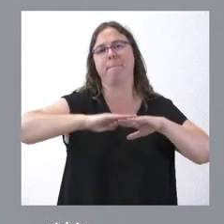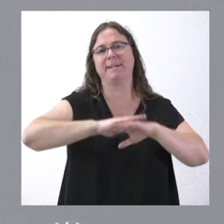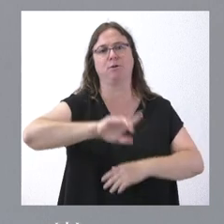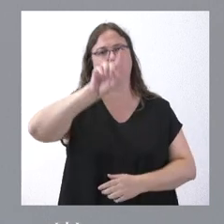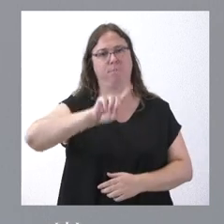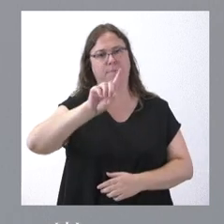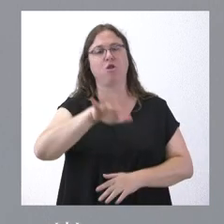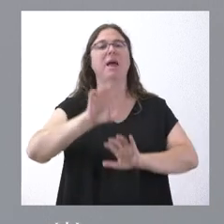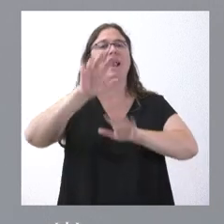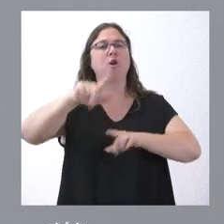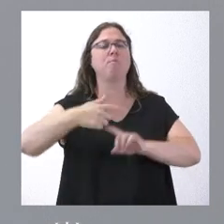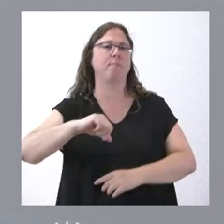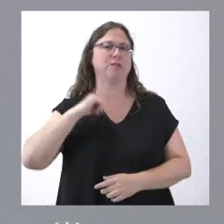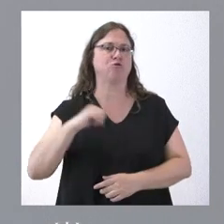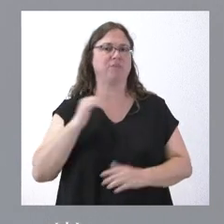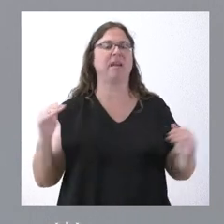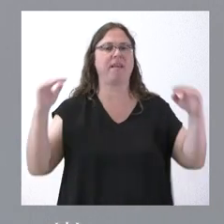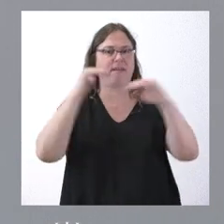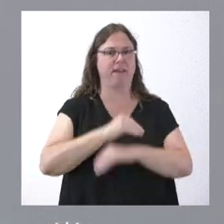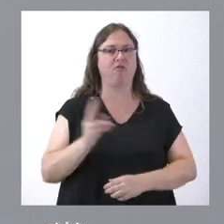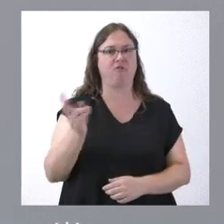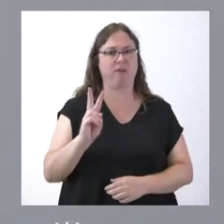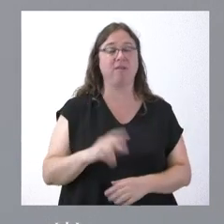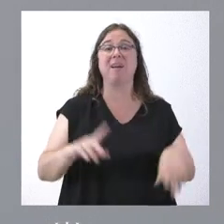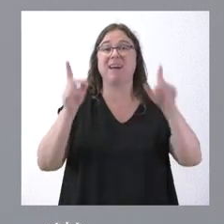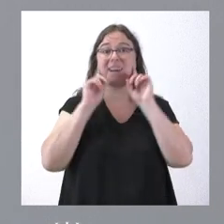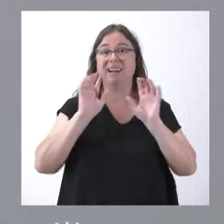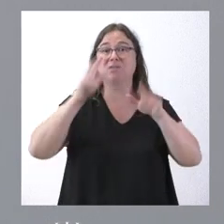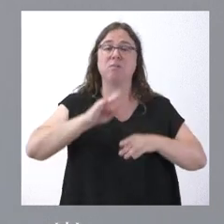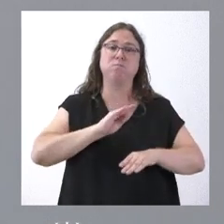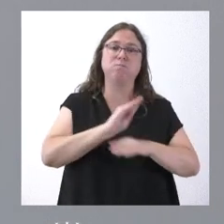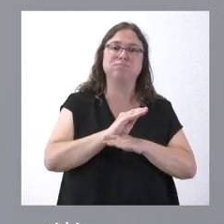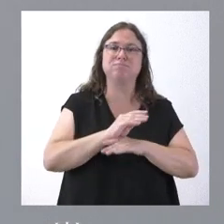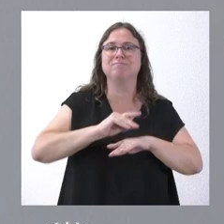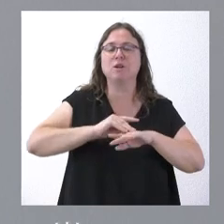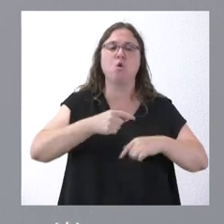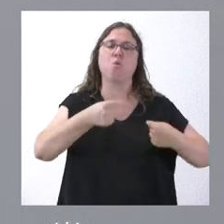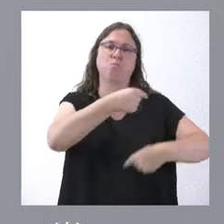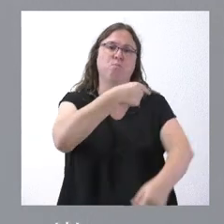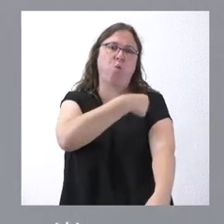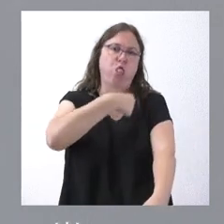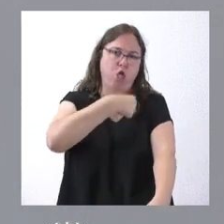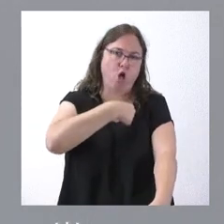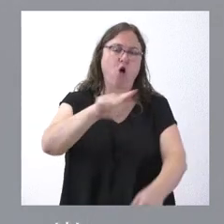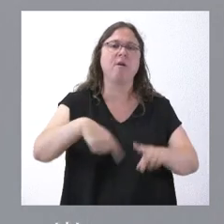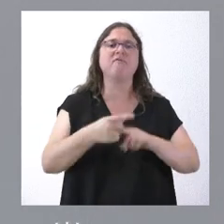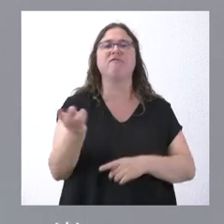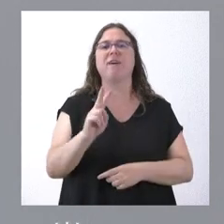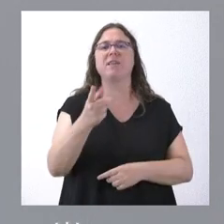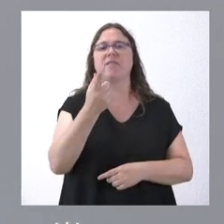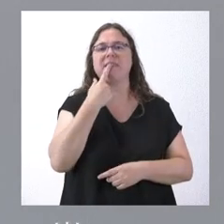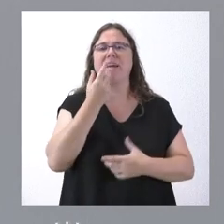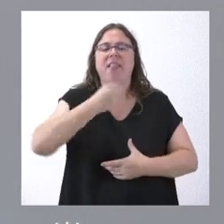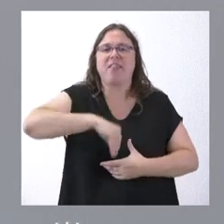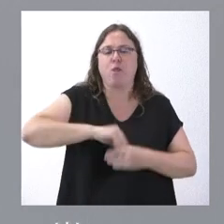en León y en el Hospital Clínico de Valladolid. En el caso de León, para el suministro de dispositivos de punción y en Valladolid para el suministro de